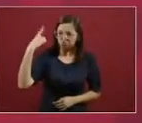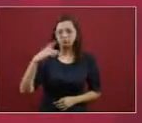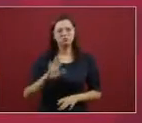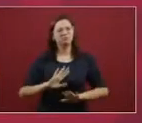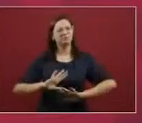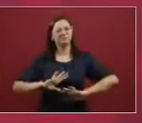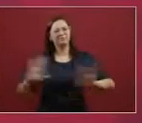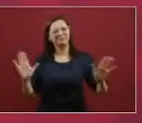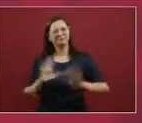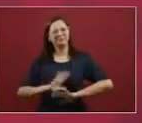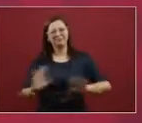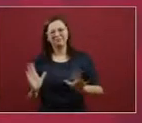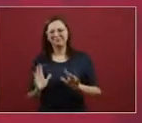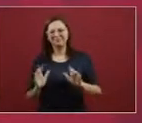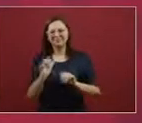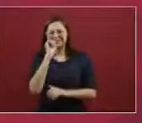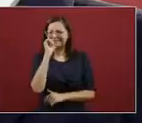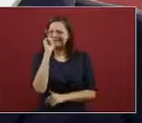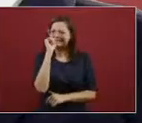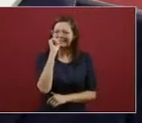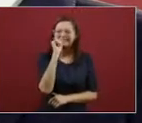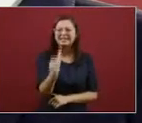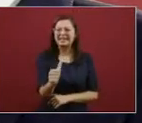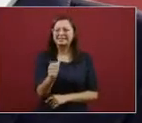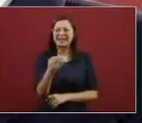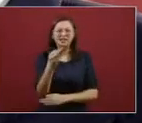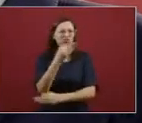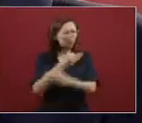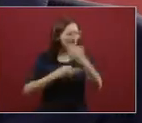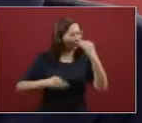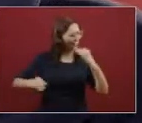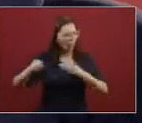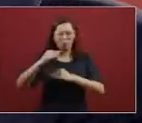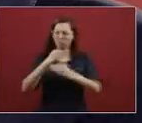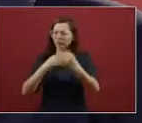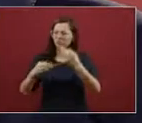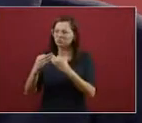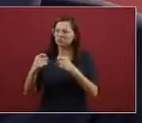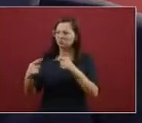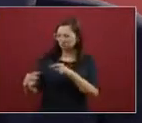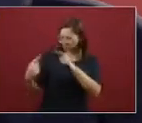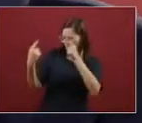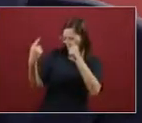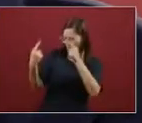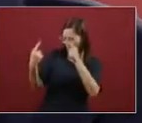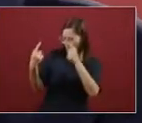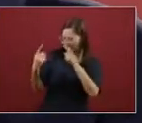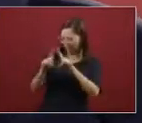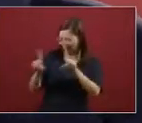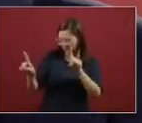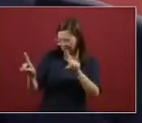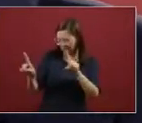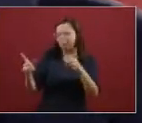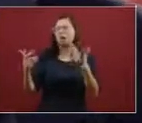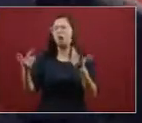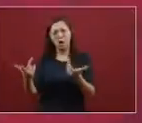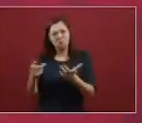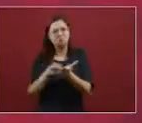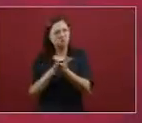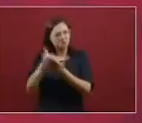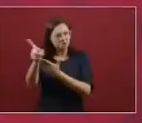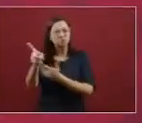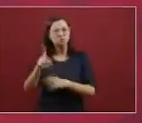qué se garantice el derecho a disentir y poder rectificar si